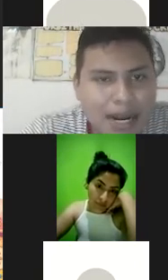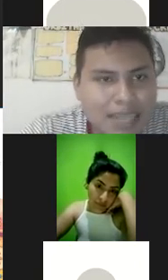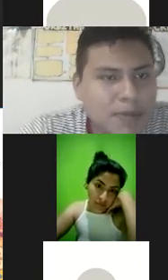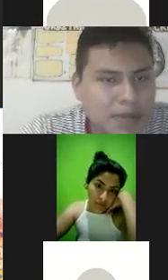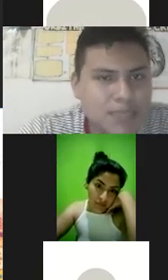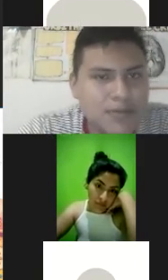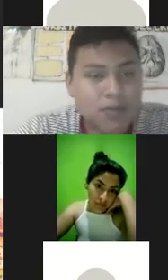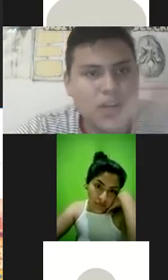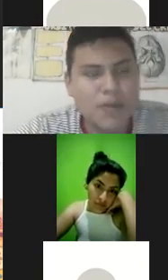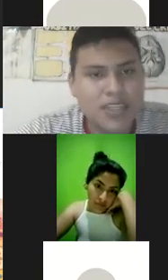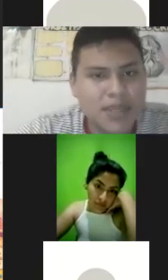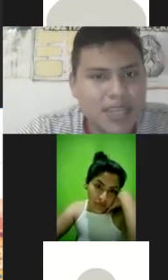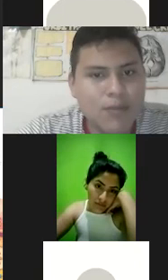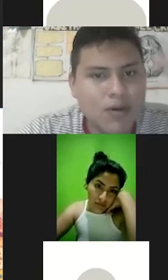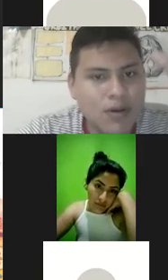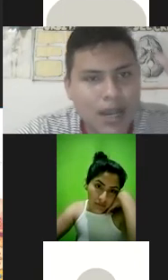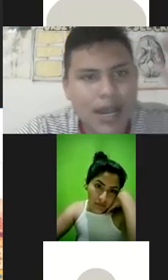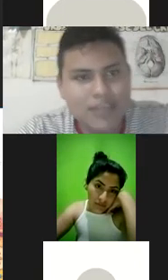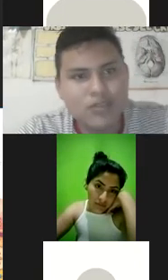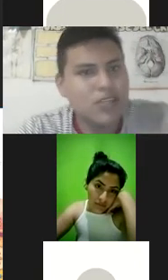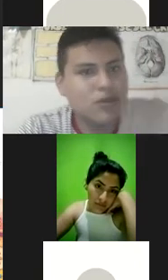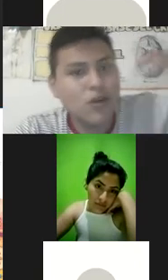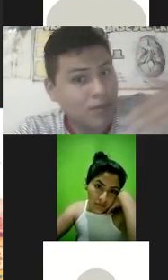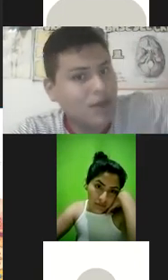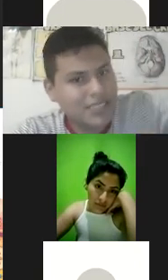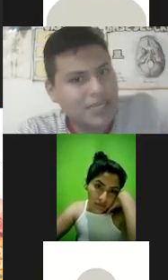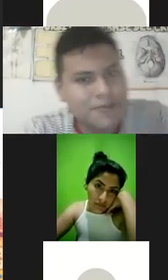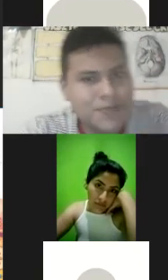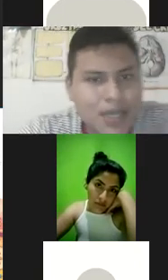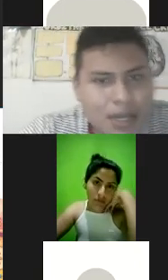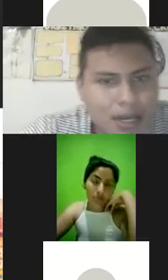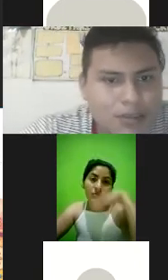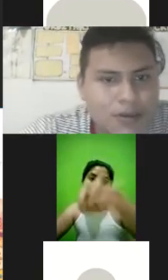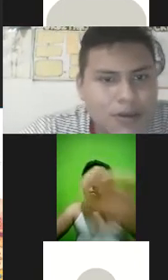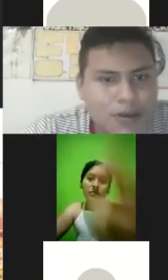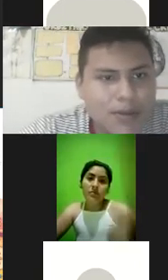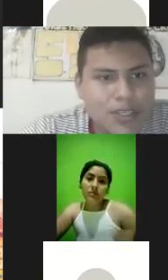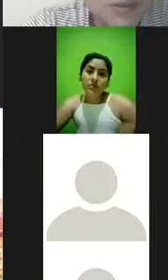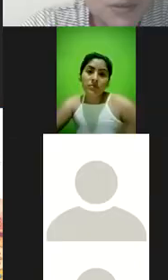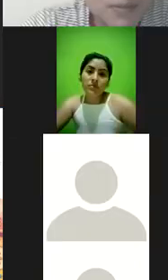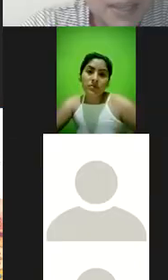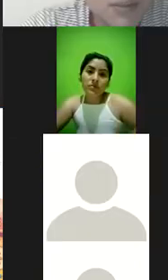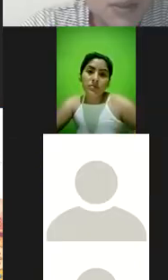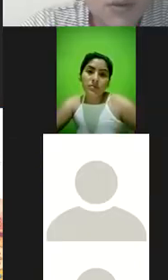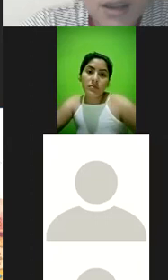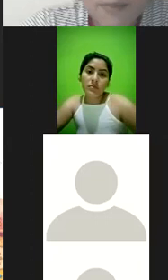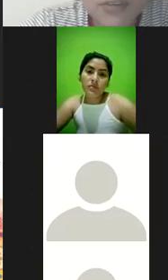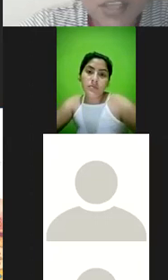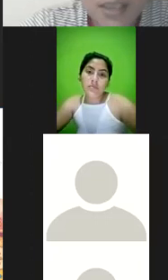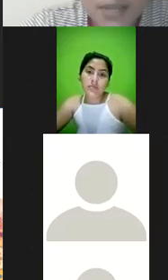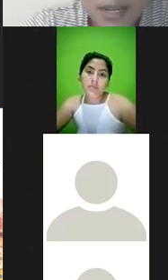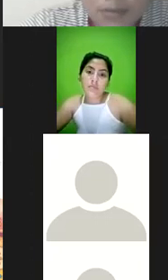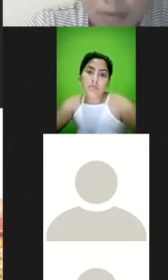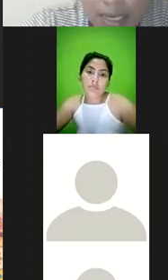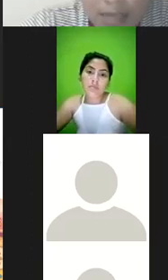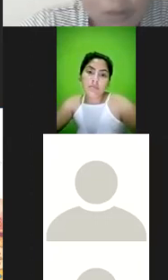la primera clase, el primer tema. Porque el primer tema está como a resumen de todo lo que vamos a avanzar. Listo. Vamos, chicos. Vayan tomando apuntes,